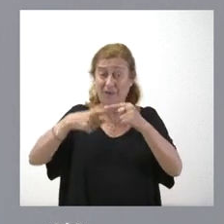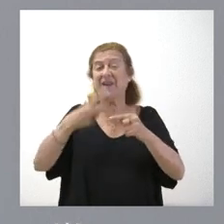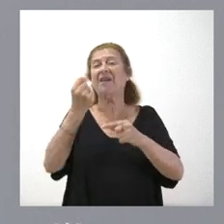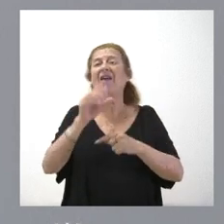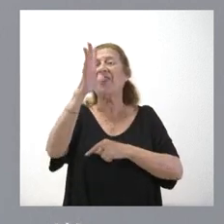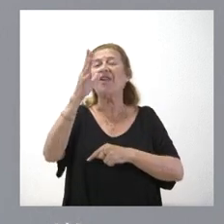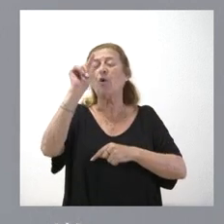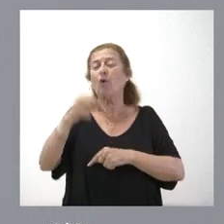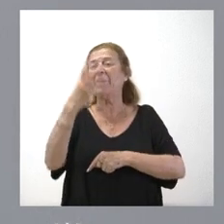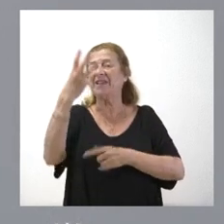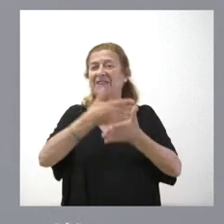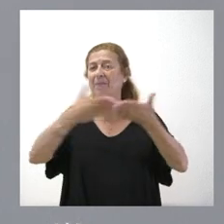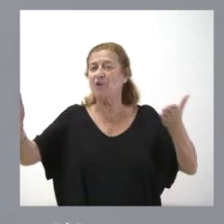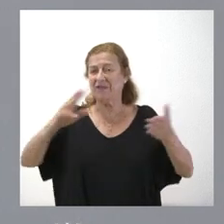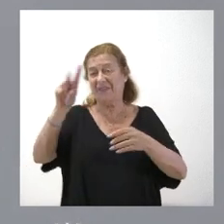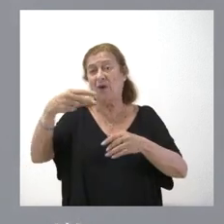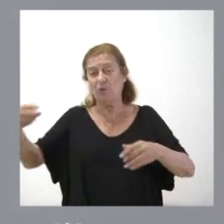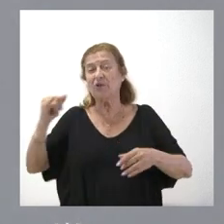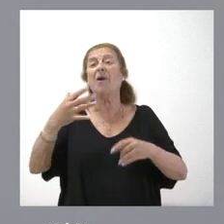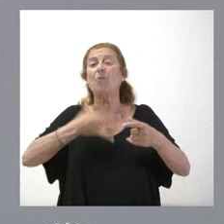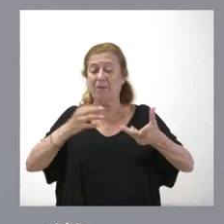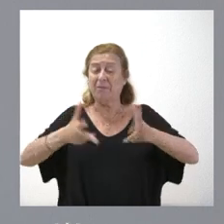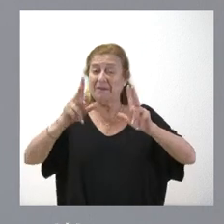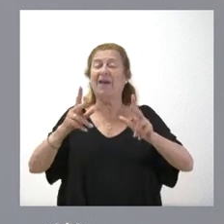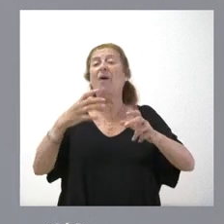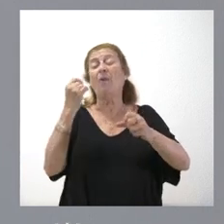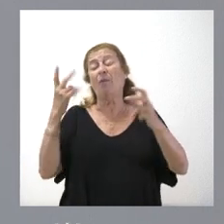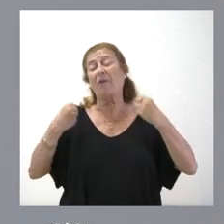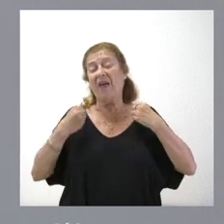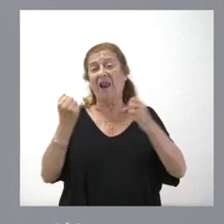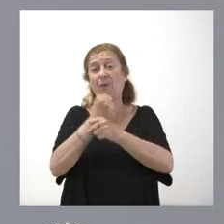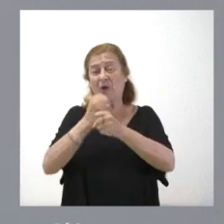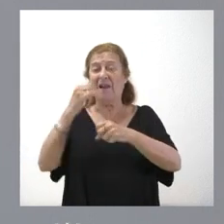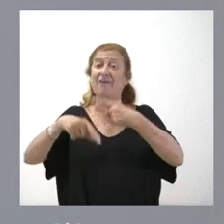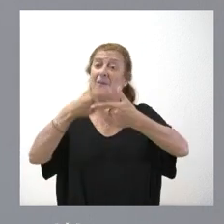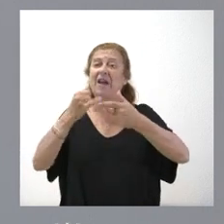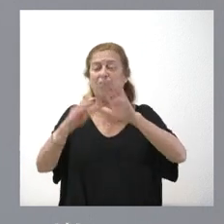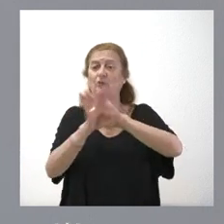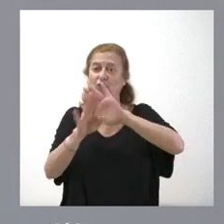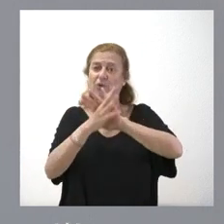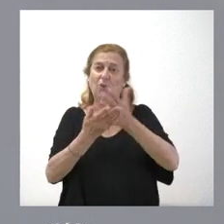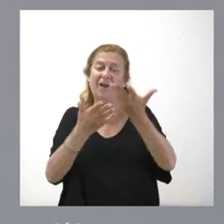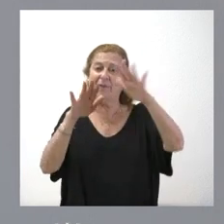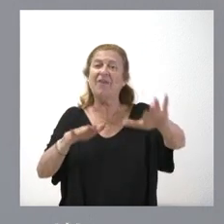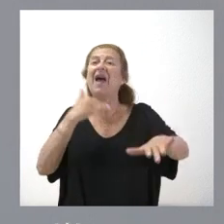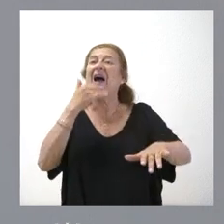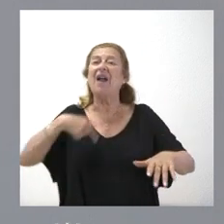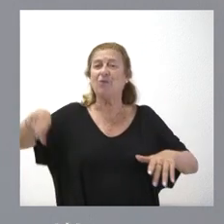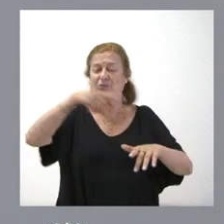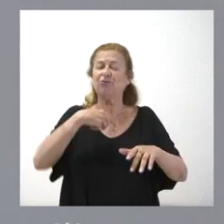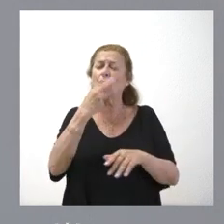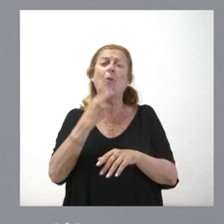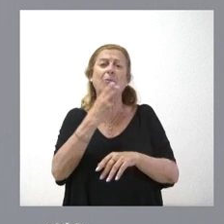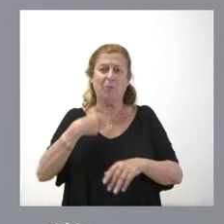de 5,3 millones de euros y permite conciliar la vida laboral y familiar y por tanto seguir favoreciendo algo en lo que estamos muy comprometidos